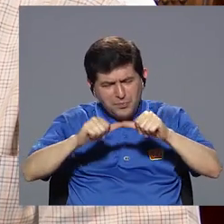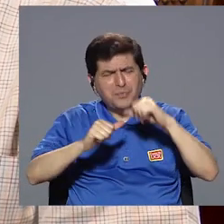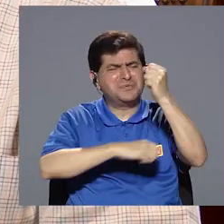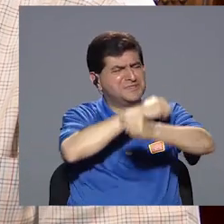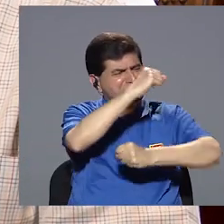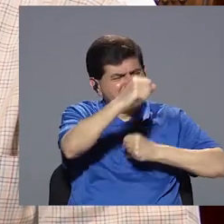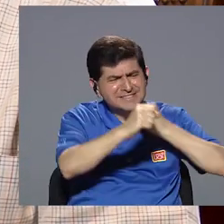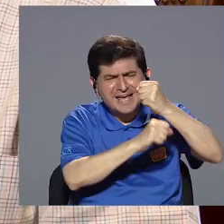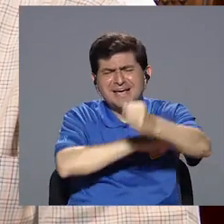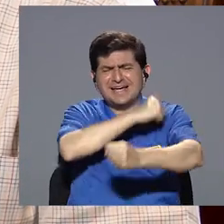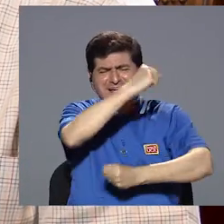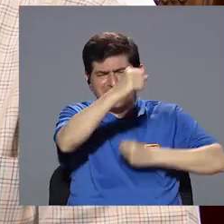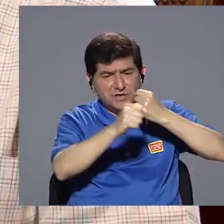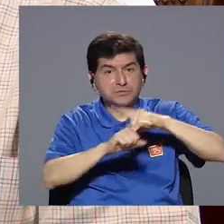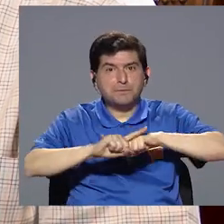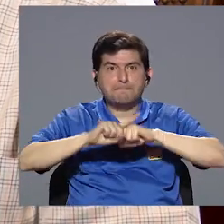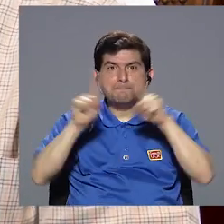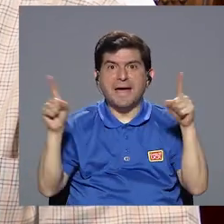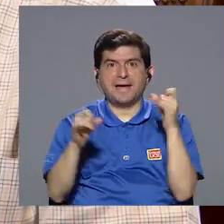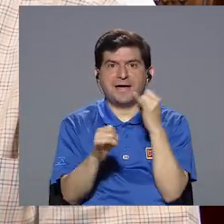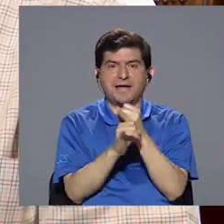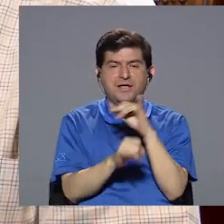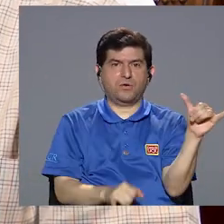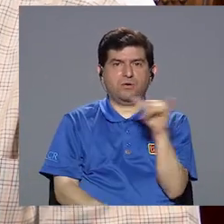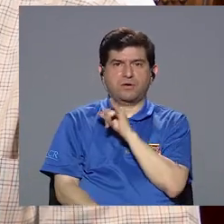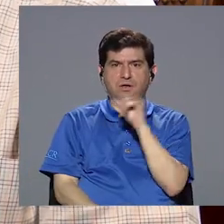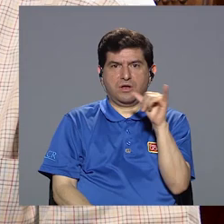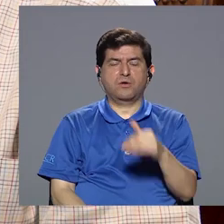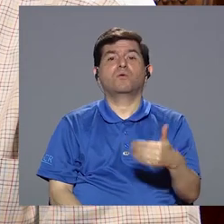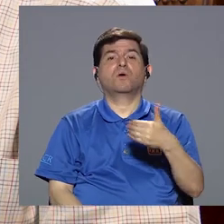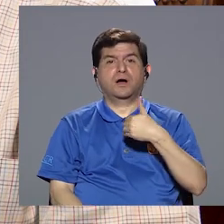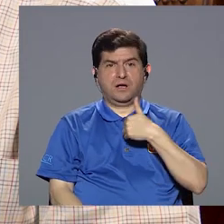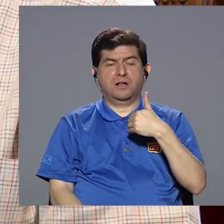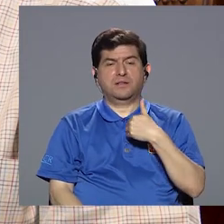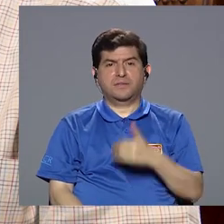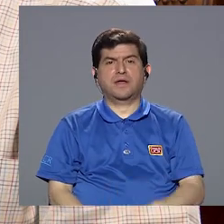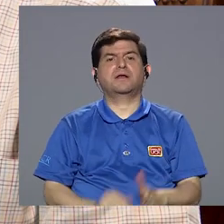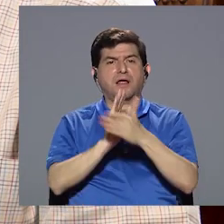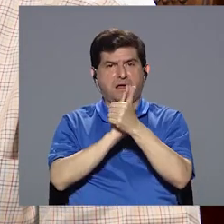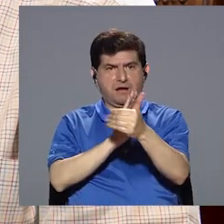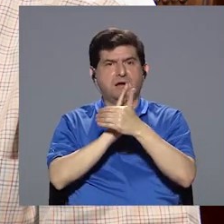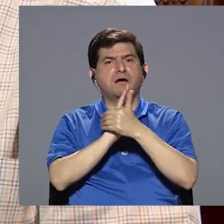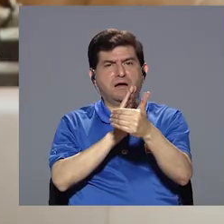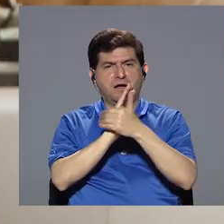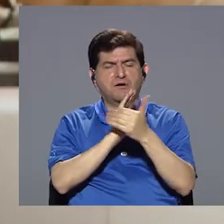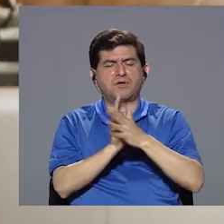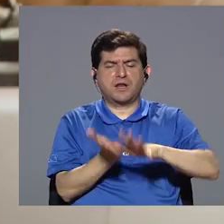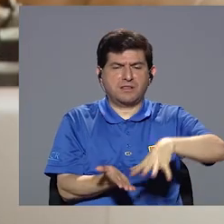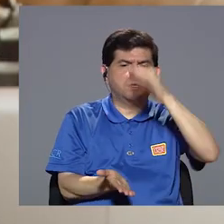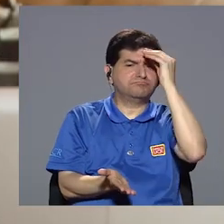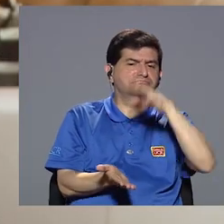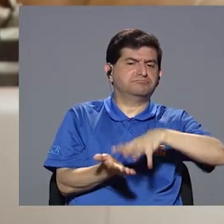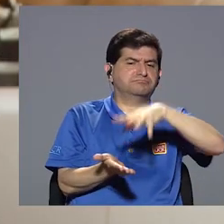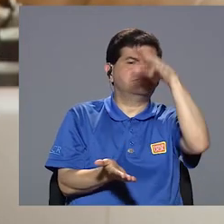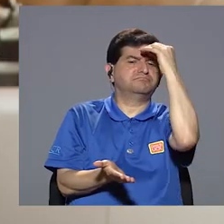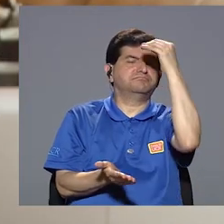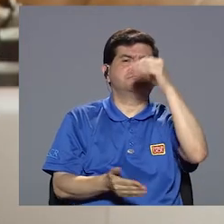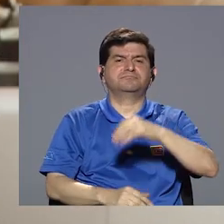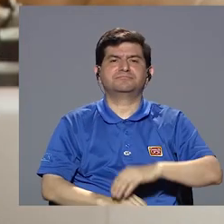lo largo de los siglos pero es una institución que al mismo tiempo ha tenido una gran capacidad de aprendizaje